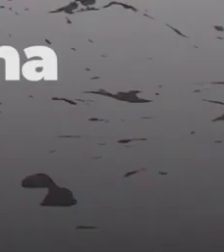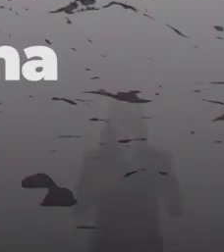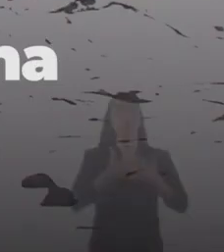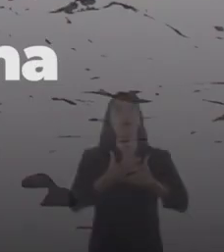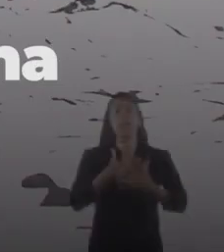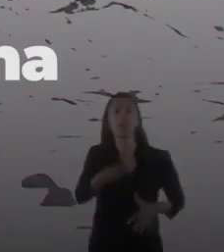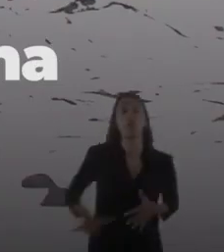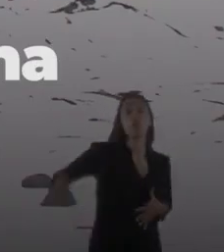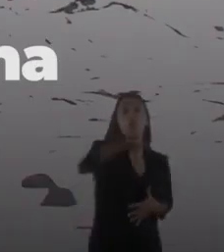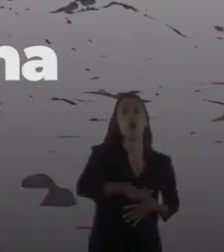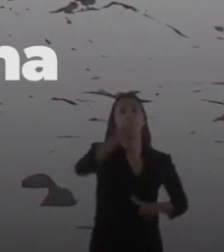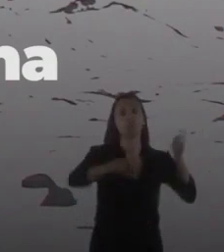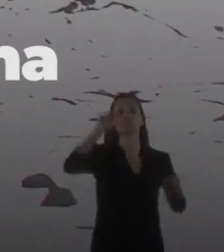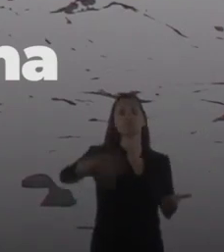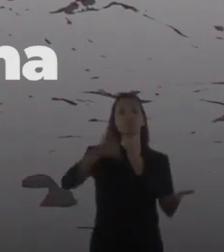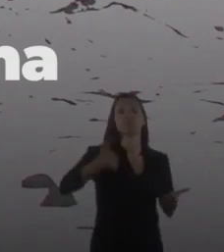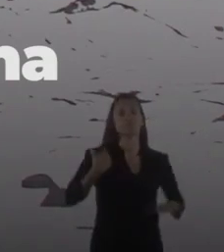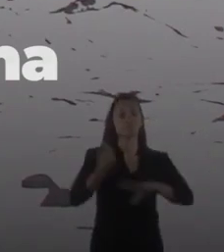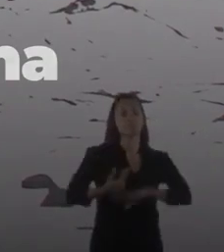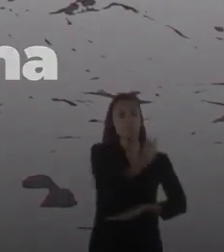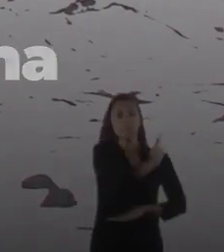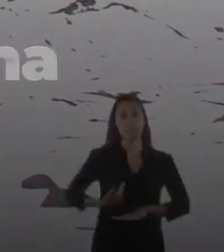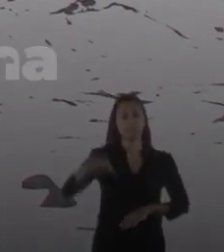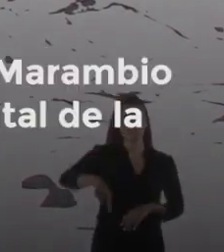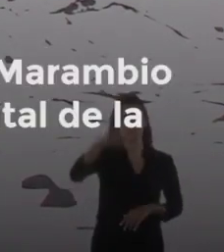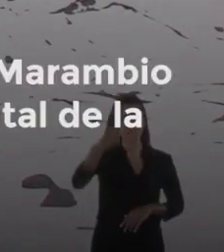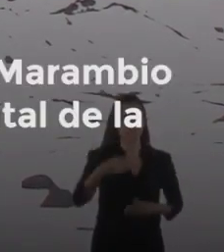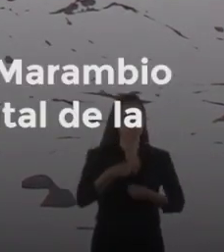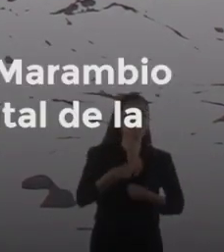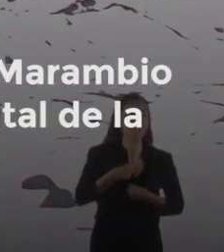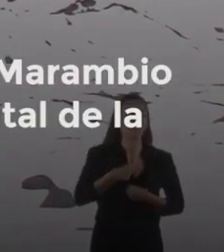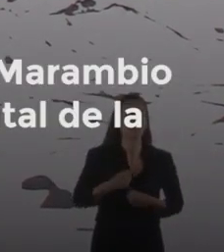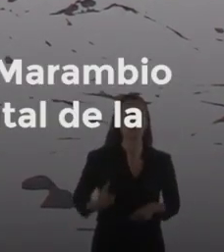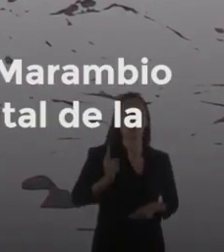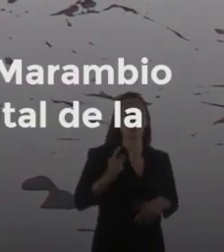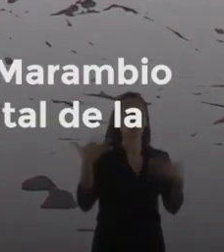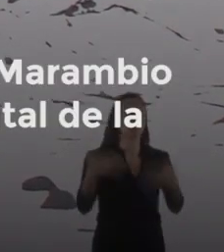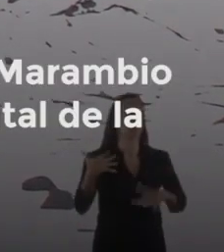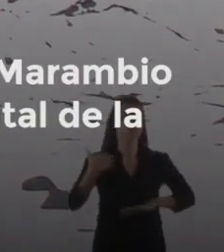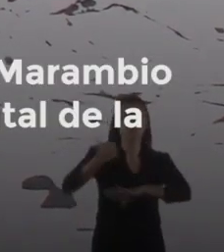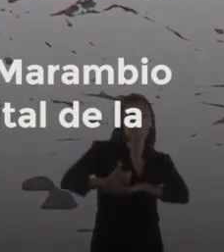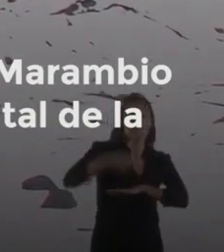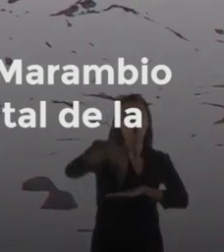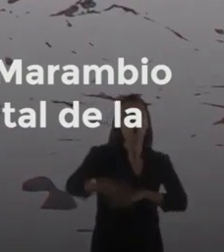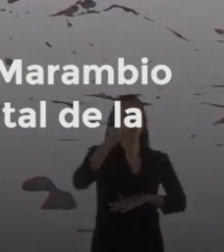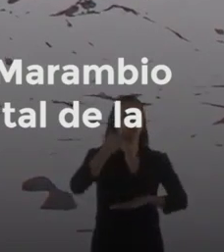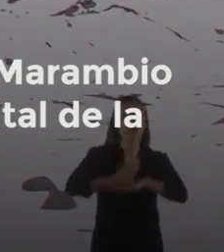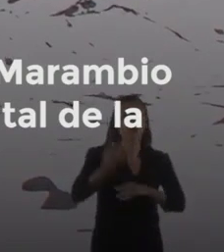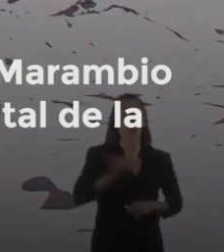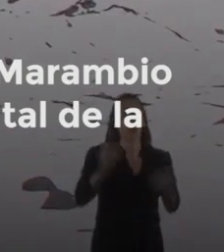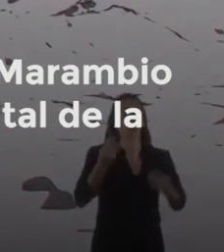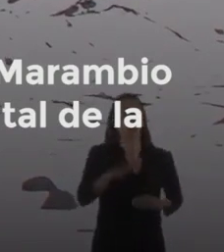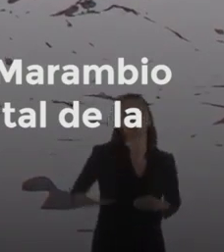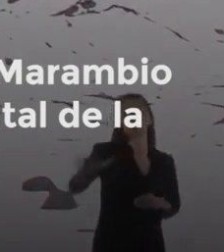Querido pueblo argentino, como presidente de la Nación siento un gran orgullo por estar hoy aquí, en la